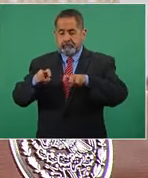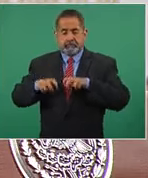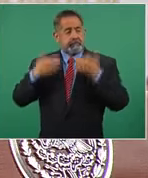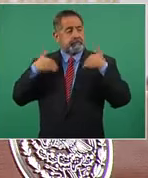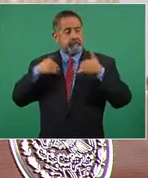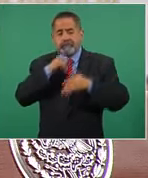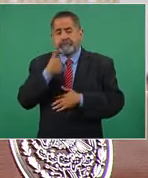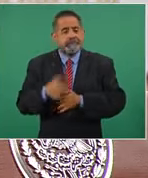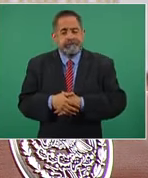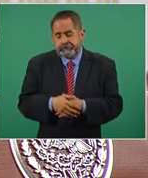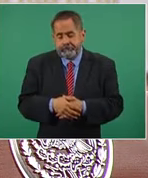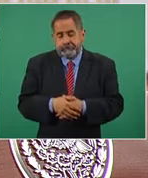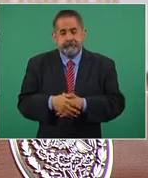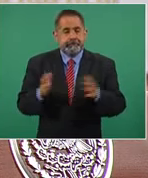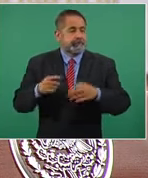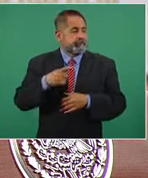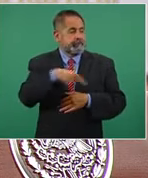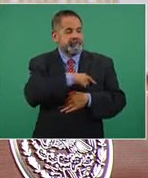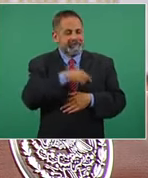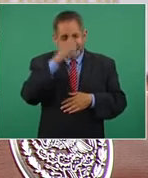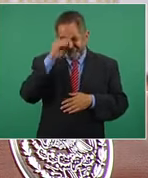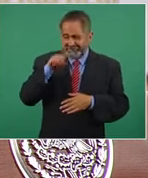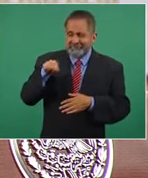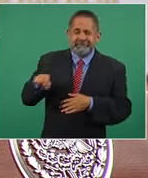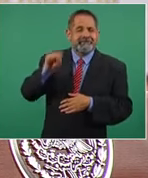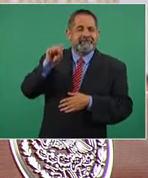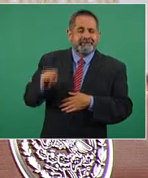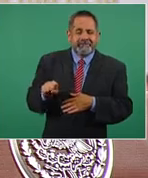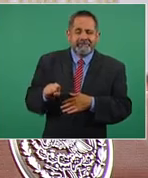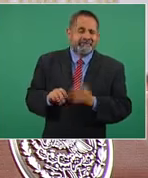Como no les interesaba el sureste ni siquiera para robar,